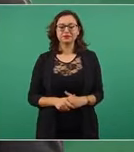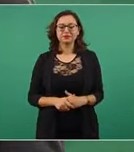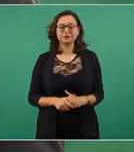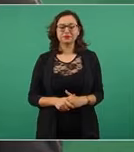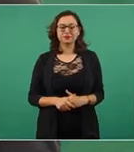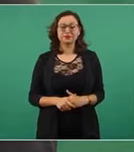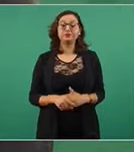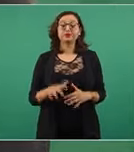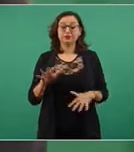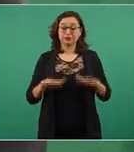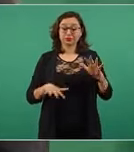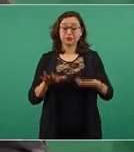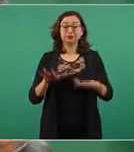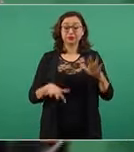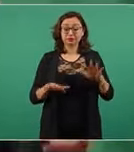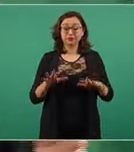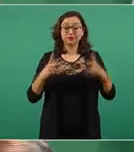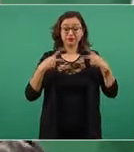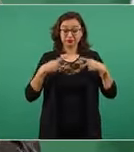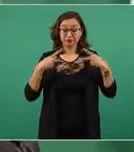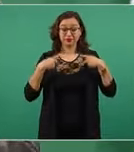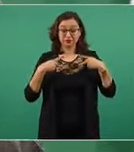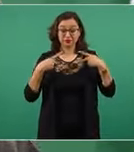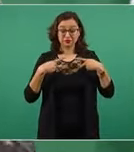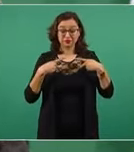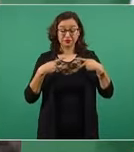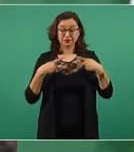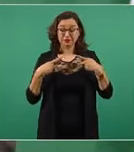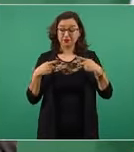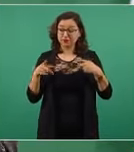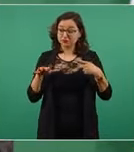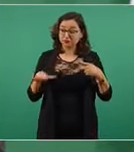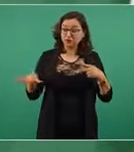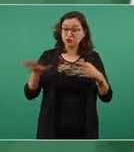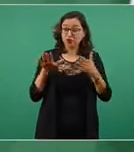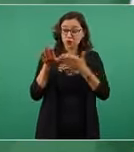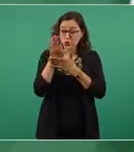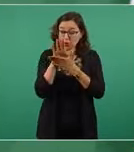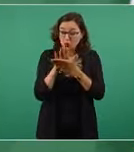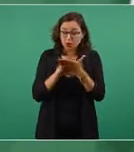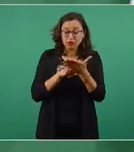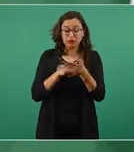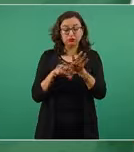Muchas veces la gente humilde, un campesino, un obrero,